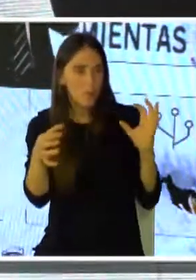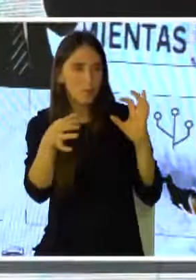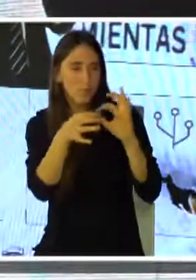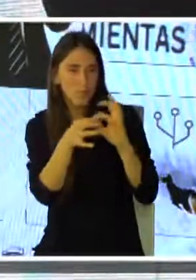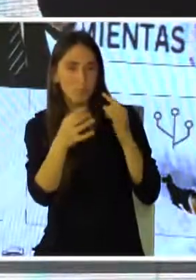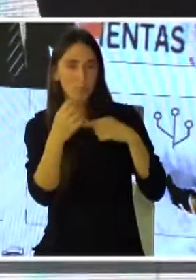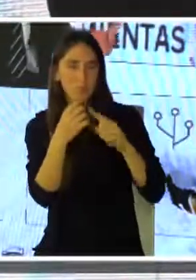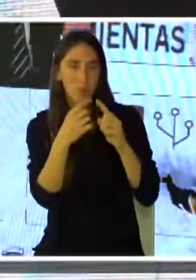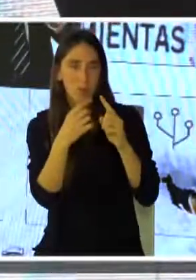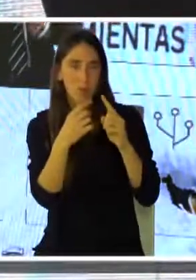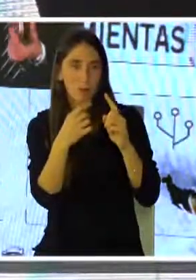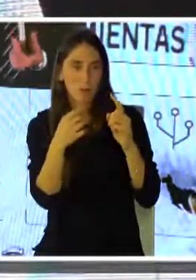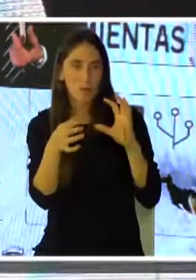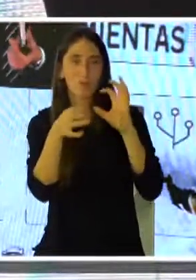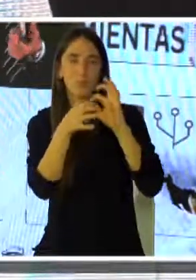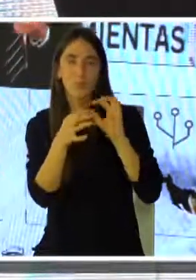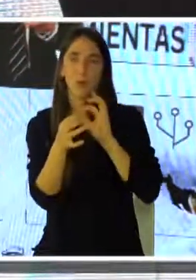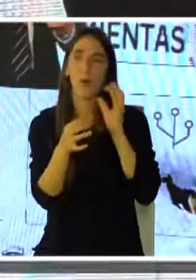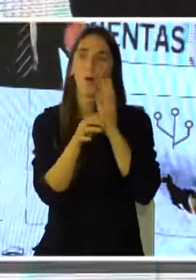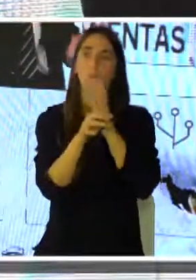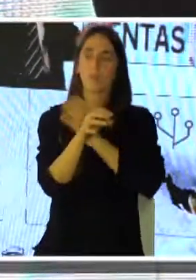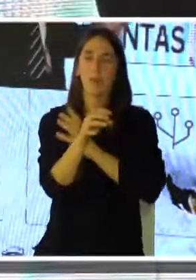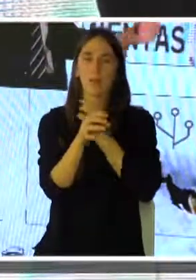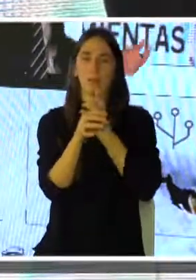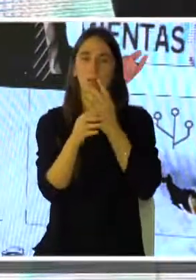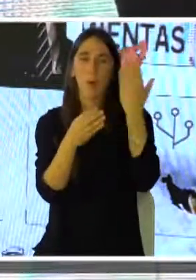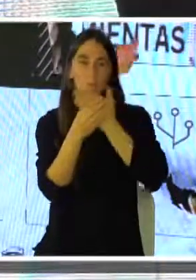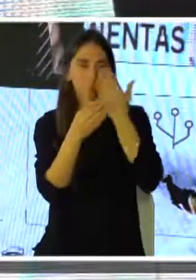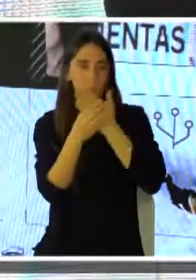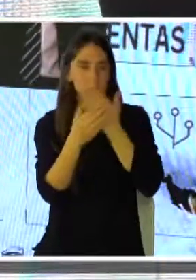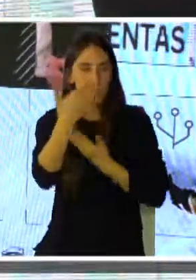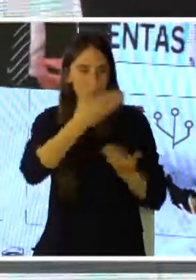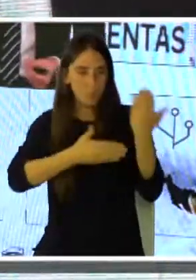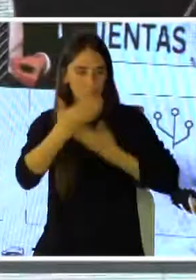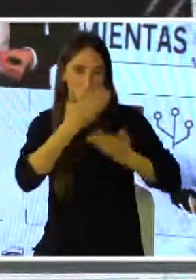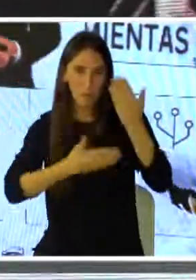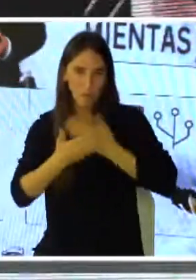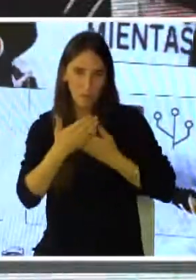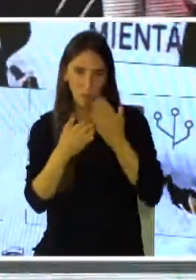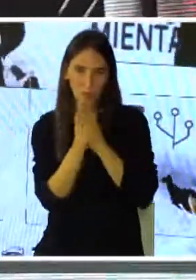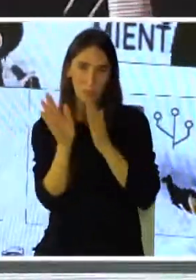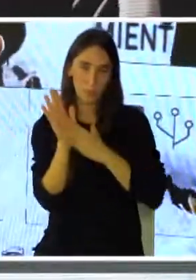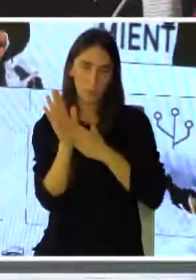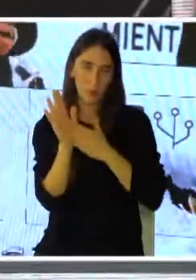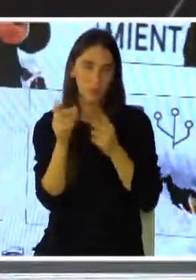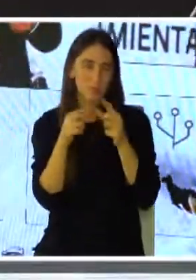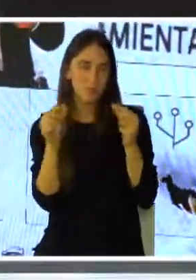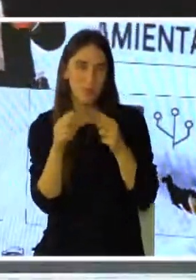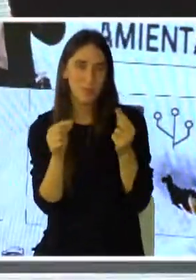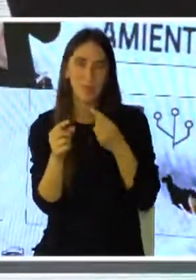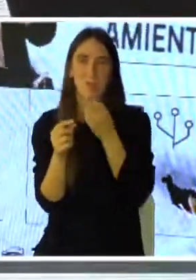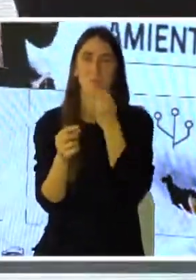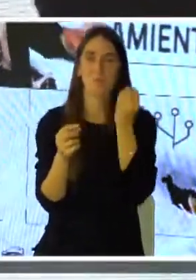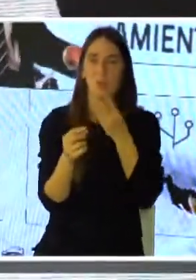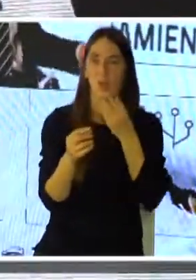se enganchan o se enganchaban a través de expedientes internos. Y los expedientes no son la mejor forma de